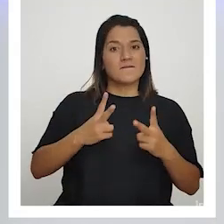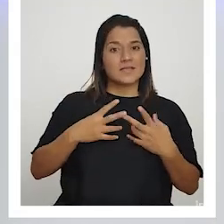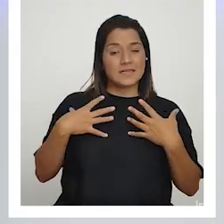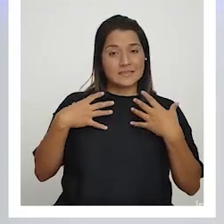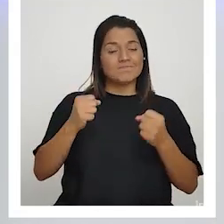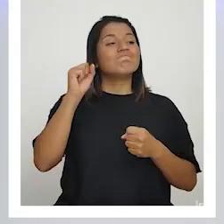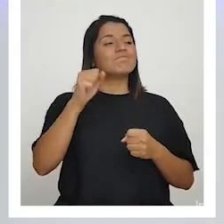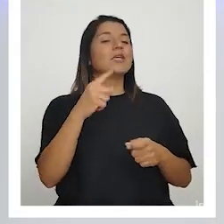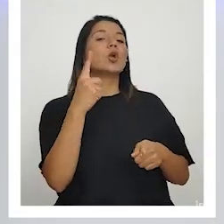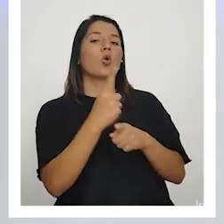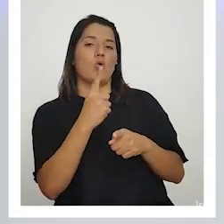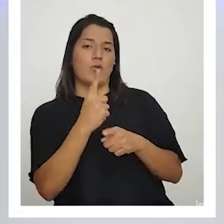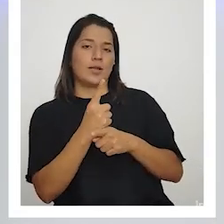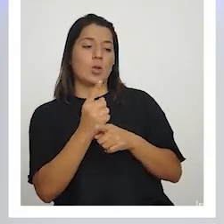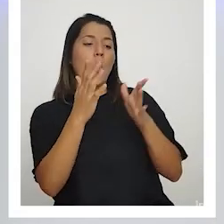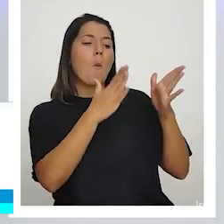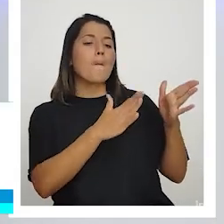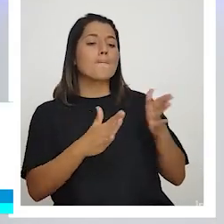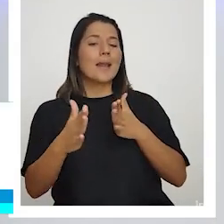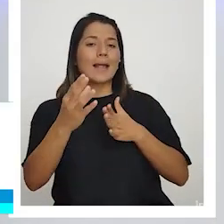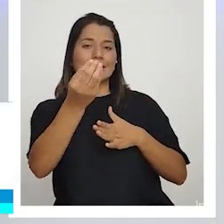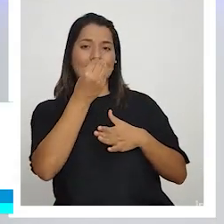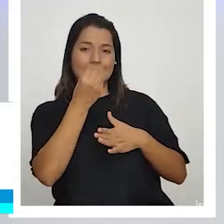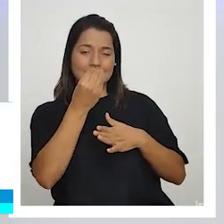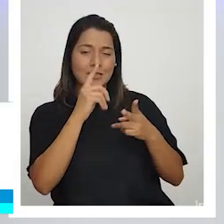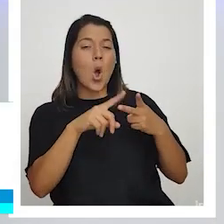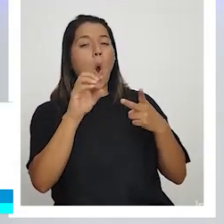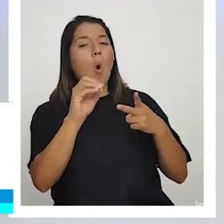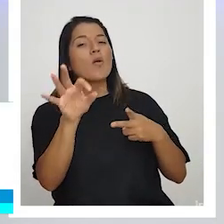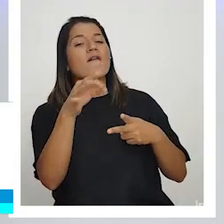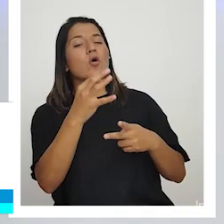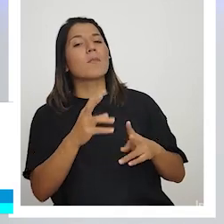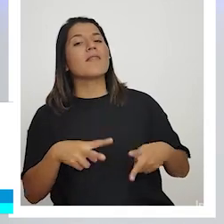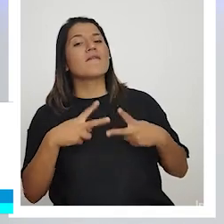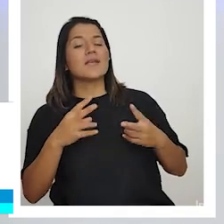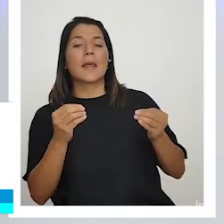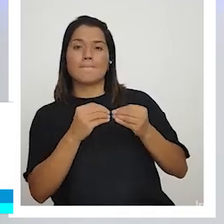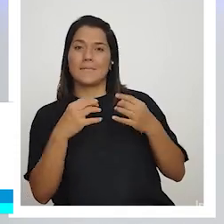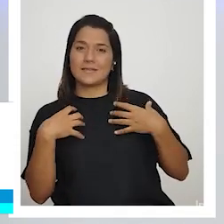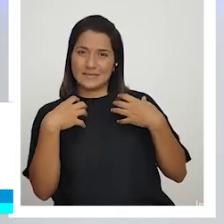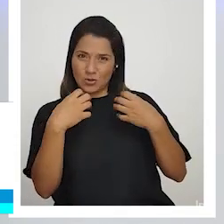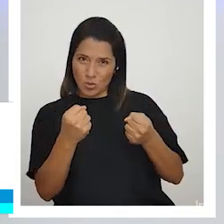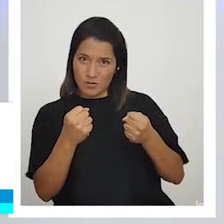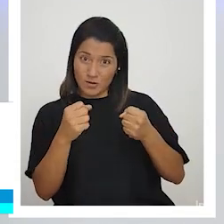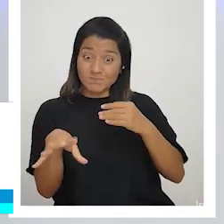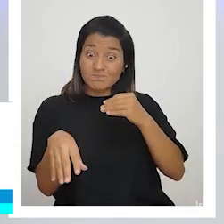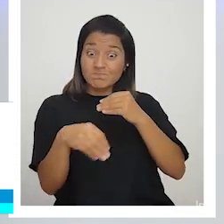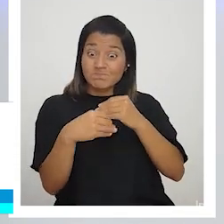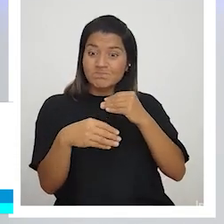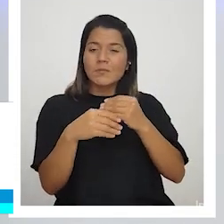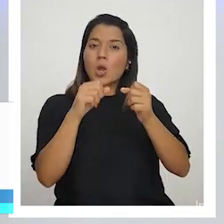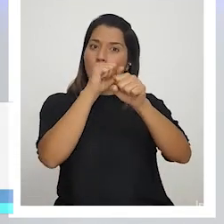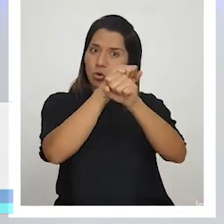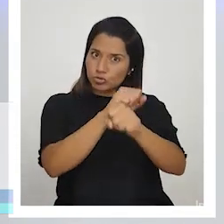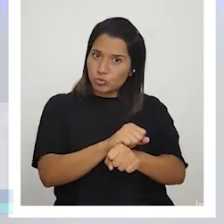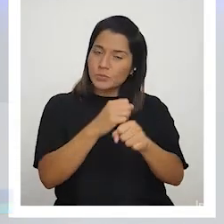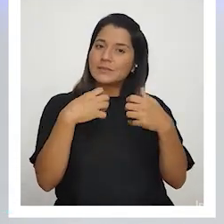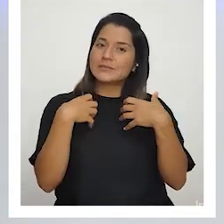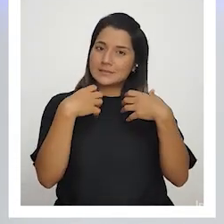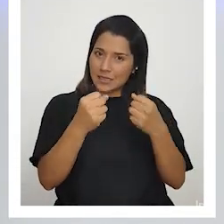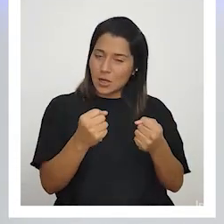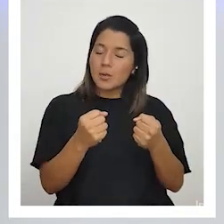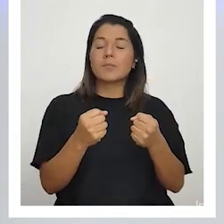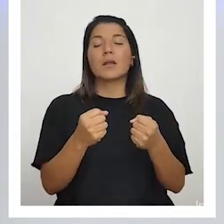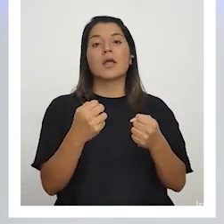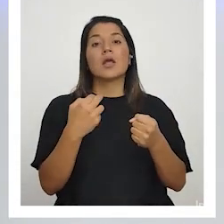o un estilo de vida más saludable. Involucrar lo que es hábitos. Los hábitos o somos más bien